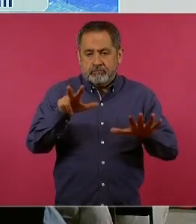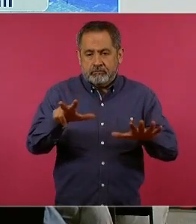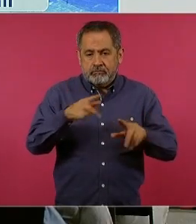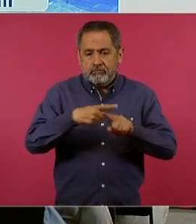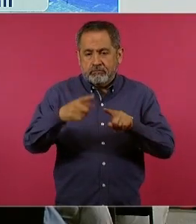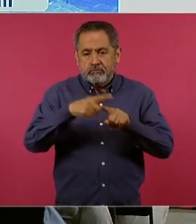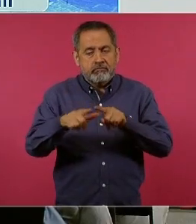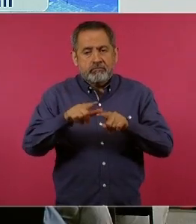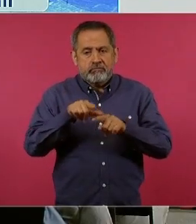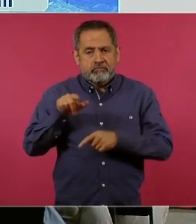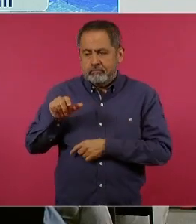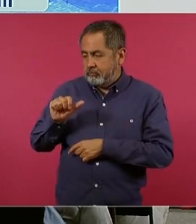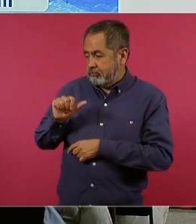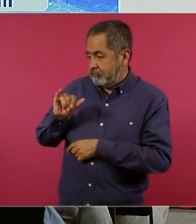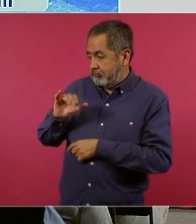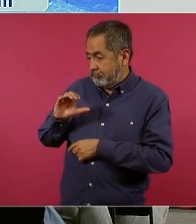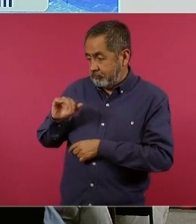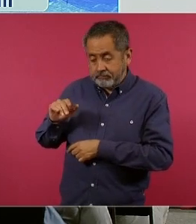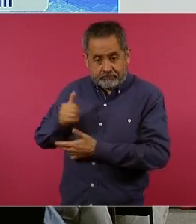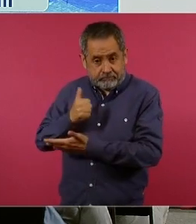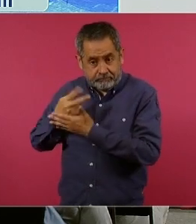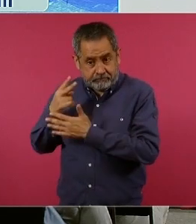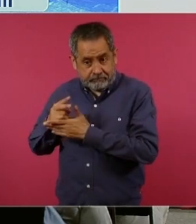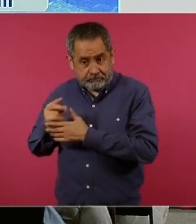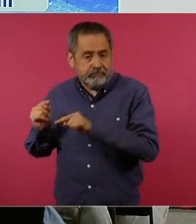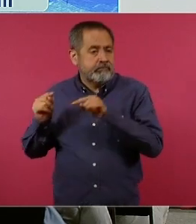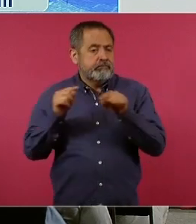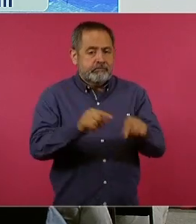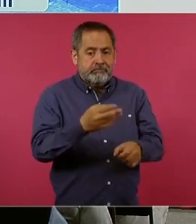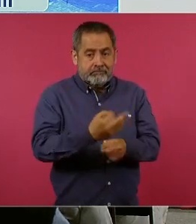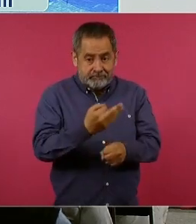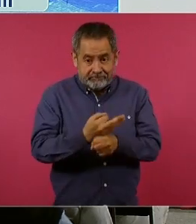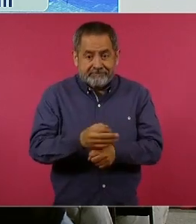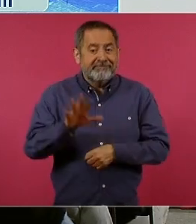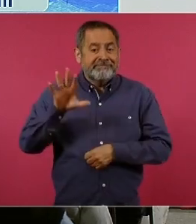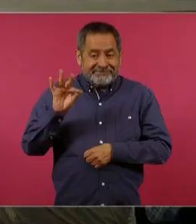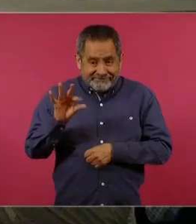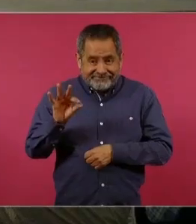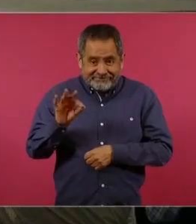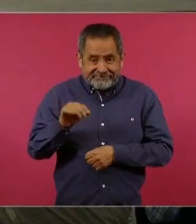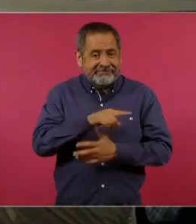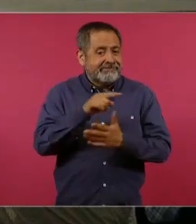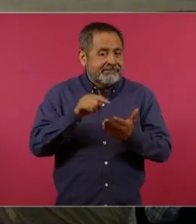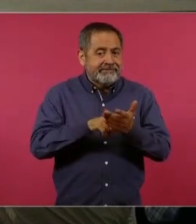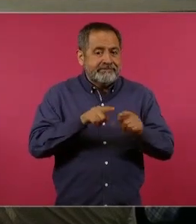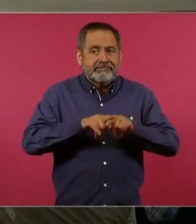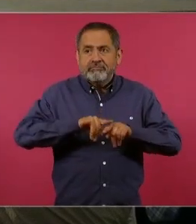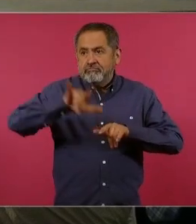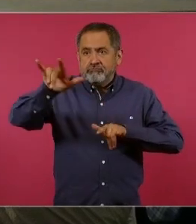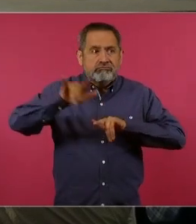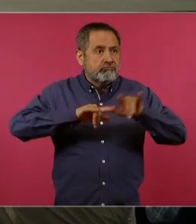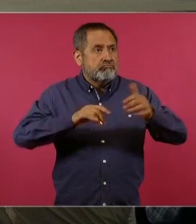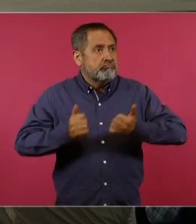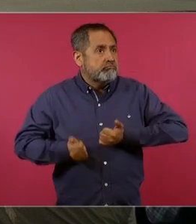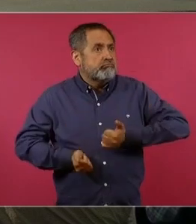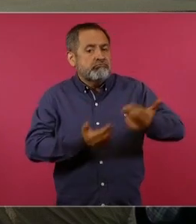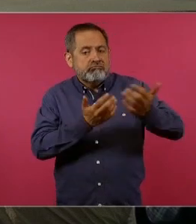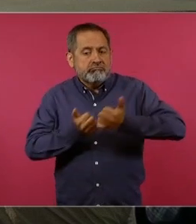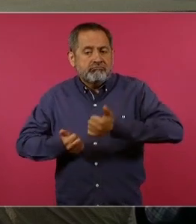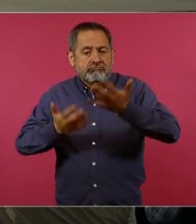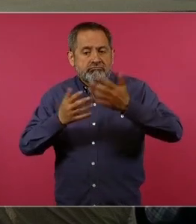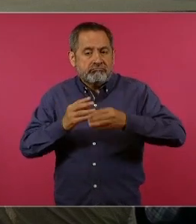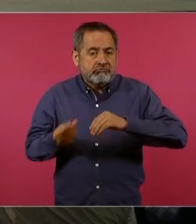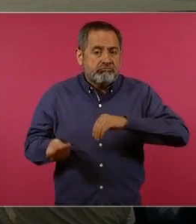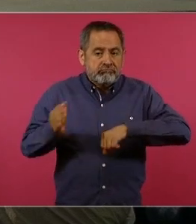que operaban en el AICM. Como ven ustedes, tenemos 40 aerolíneas que están haciendo operaciones de carga en el AIFA. Se